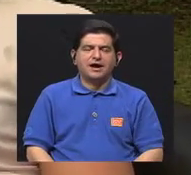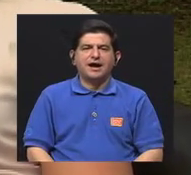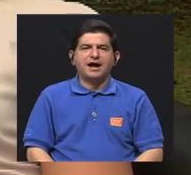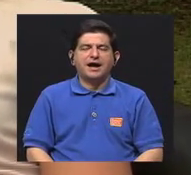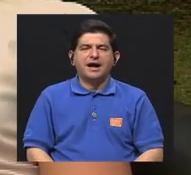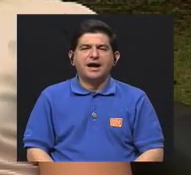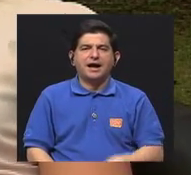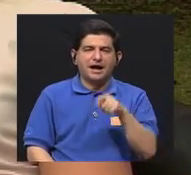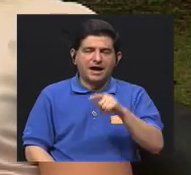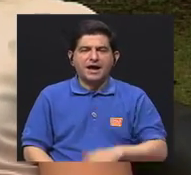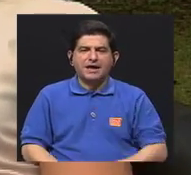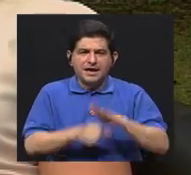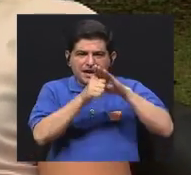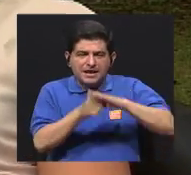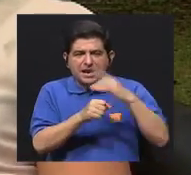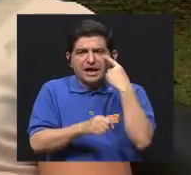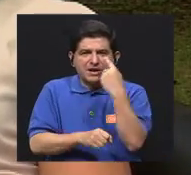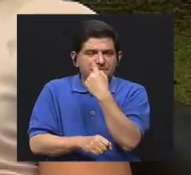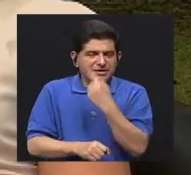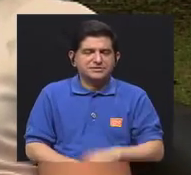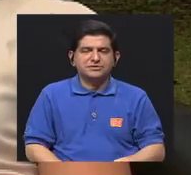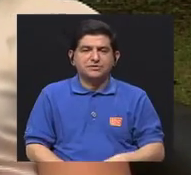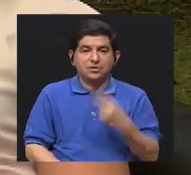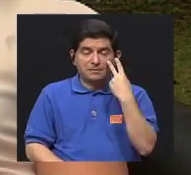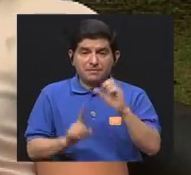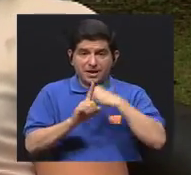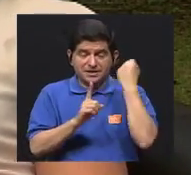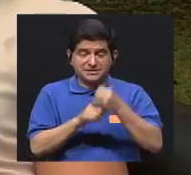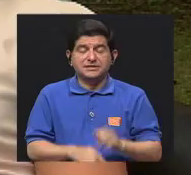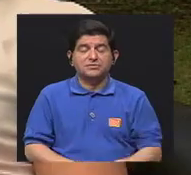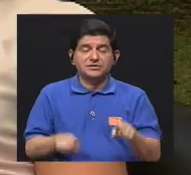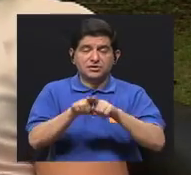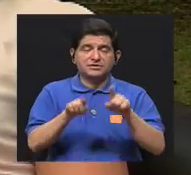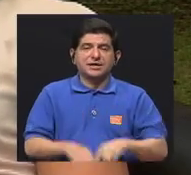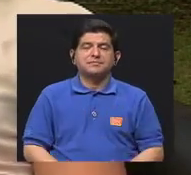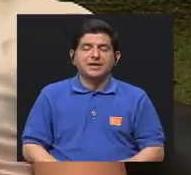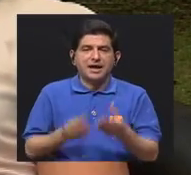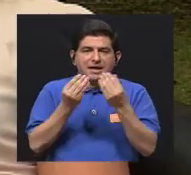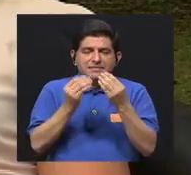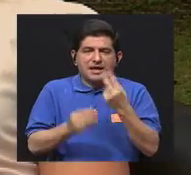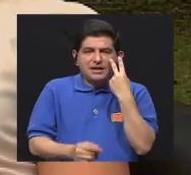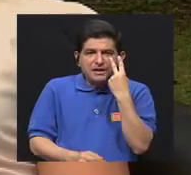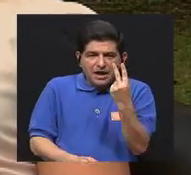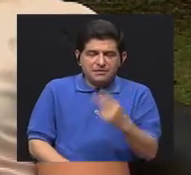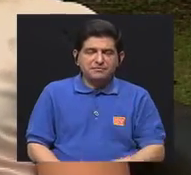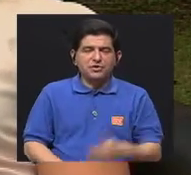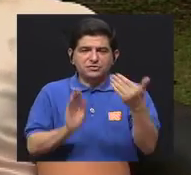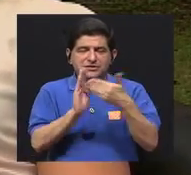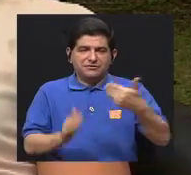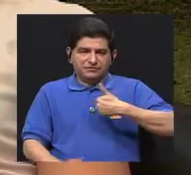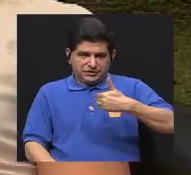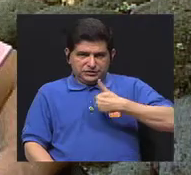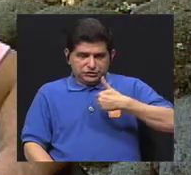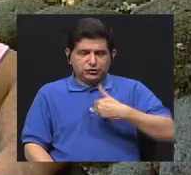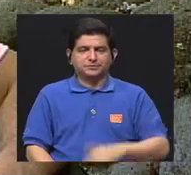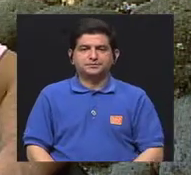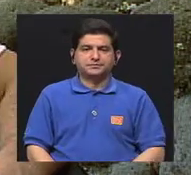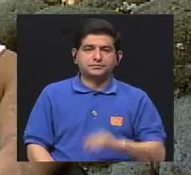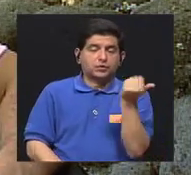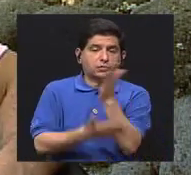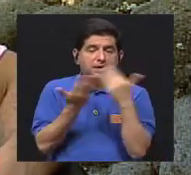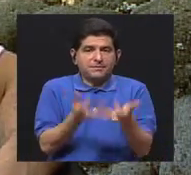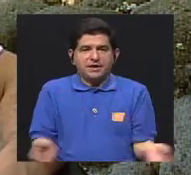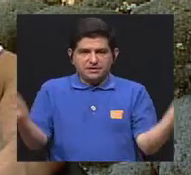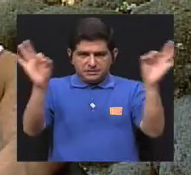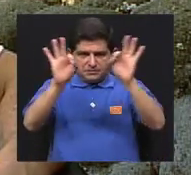presión intraocular y se valore el estado del nervio óptico para determinar si hay o no esta afección. Claro. Doctora, otro